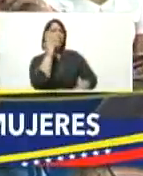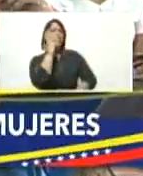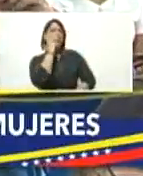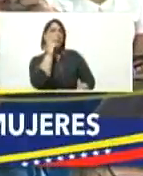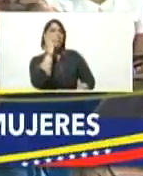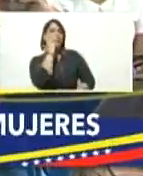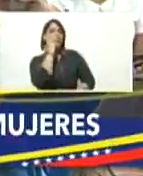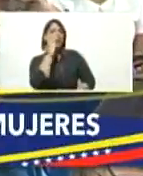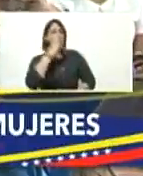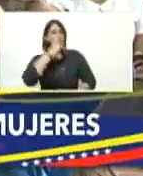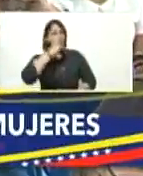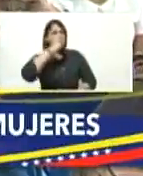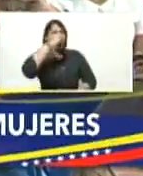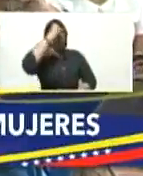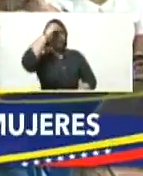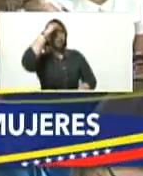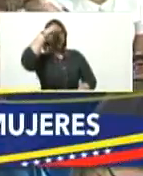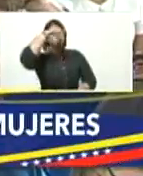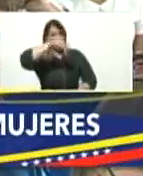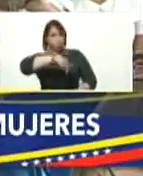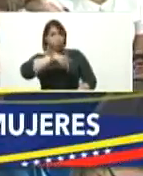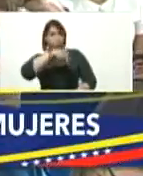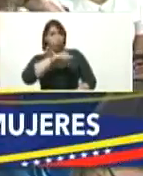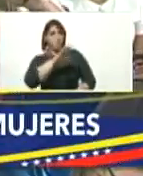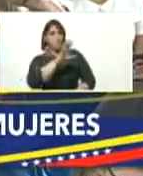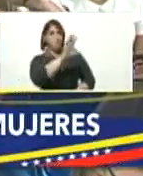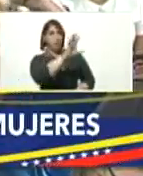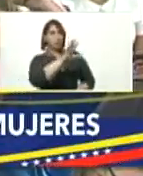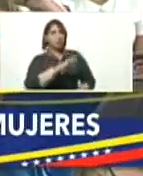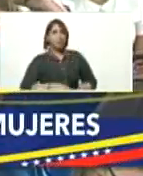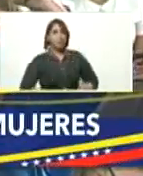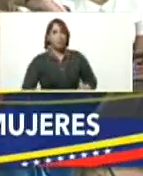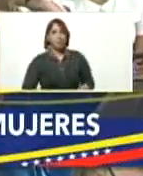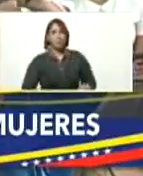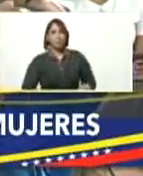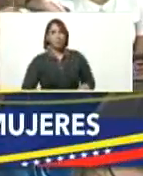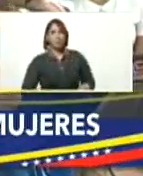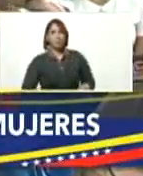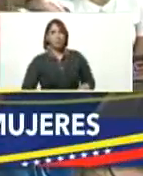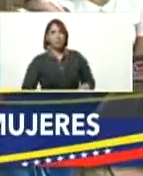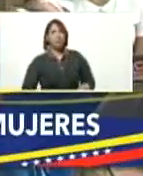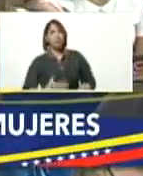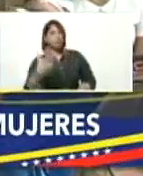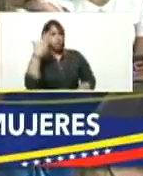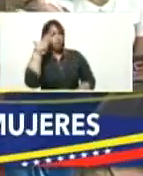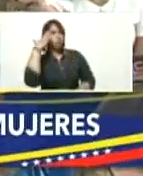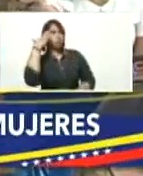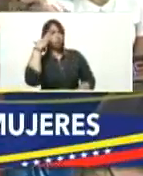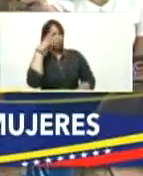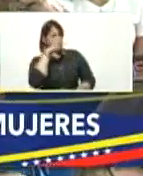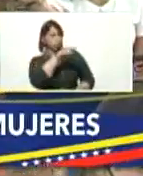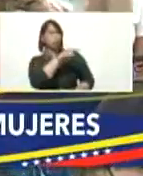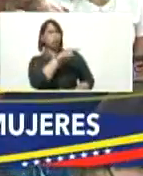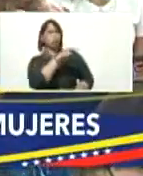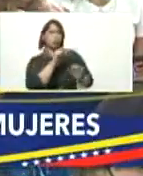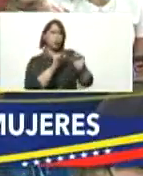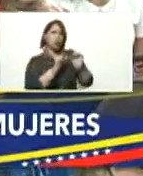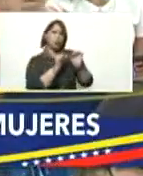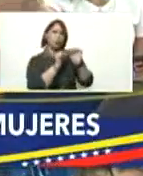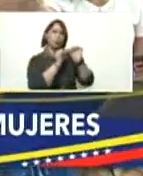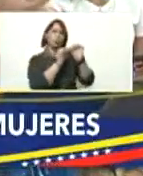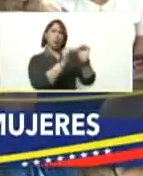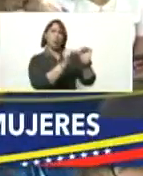los padres de este país, porque has sabido conservar